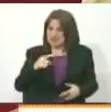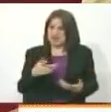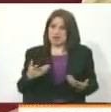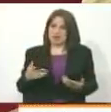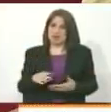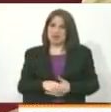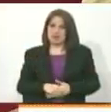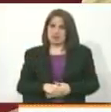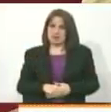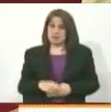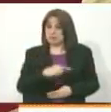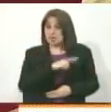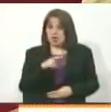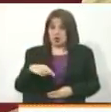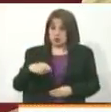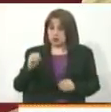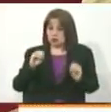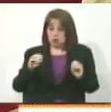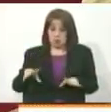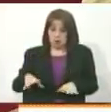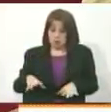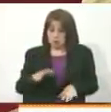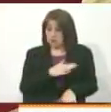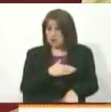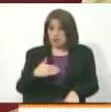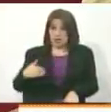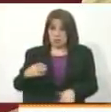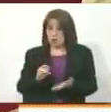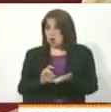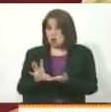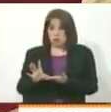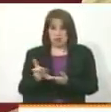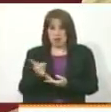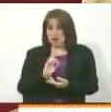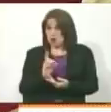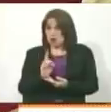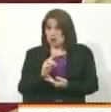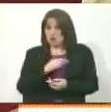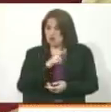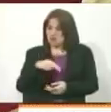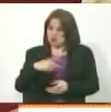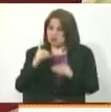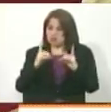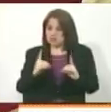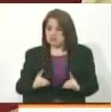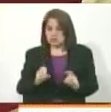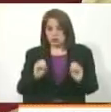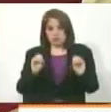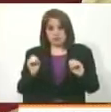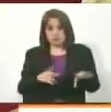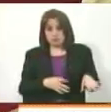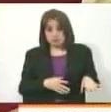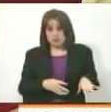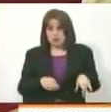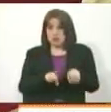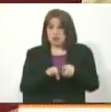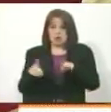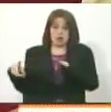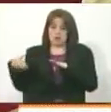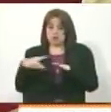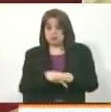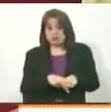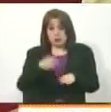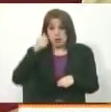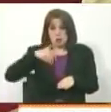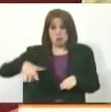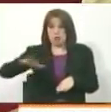Y nosotros nos vamos porque nos queremos ir, no porque nos esté echando nadie. Pero ellos tienen que humillar a los pueblos. Y presidentes que se